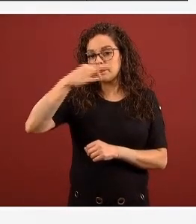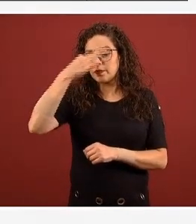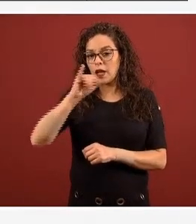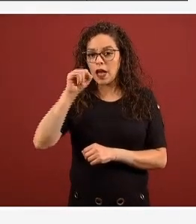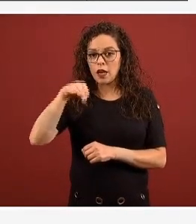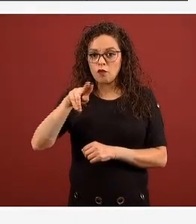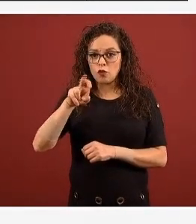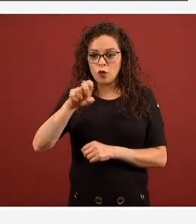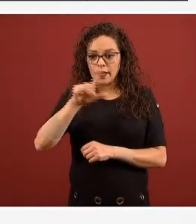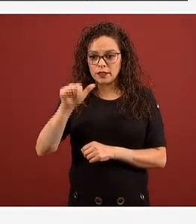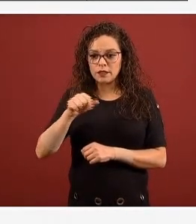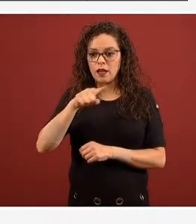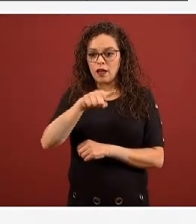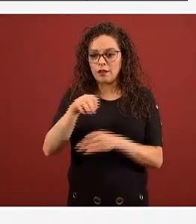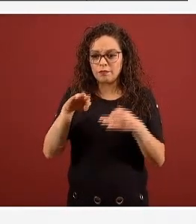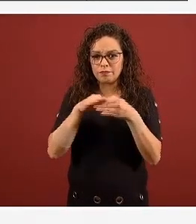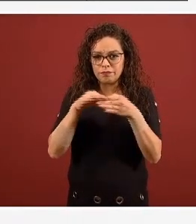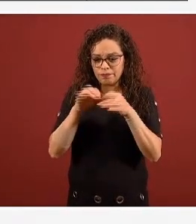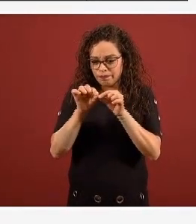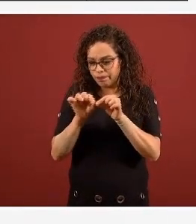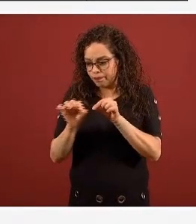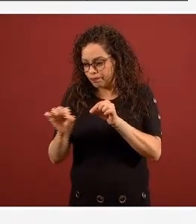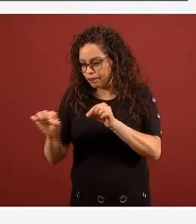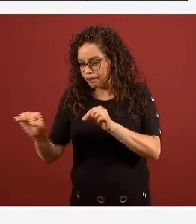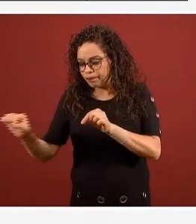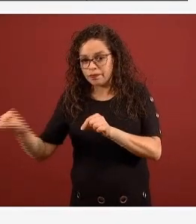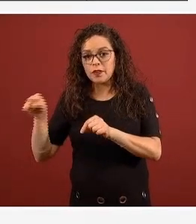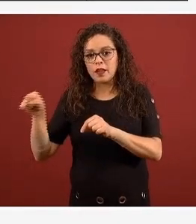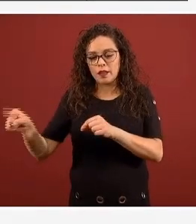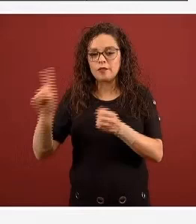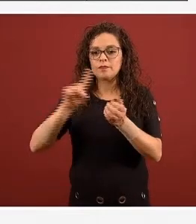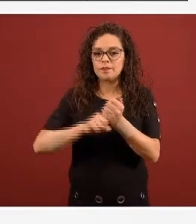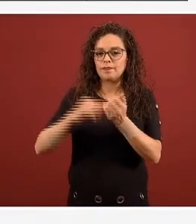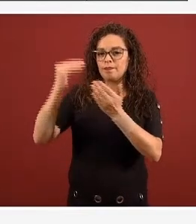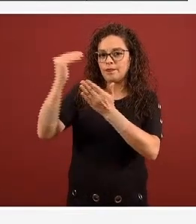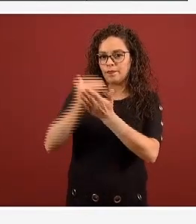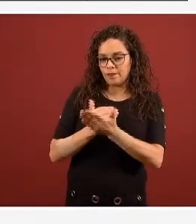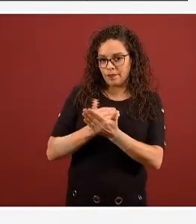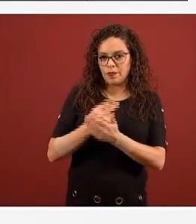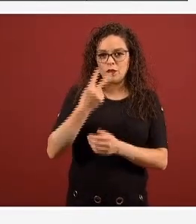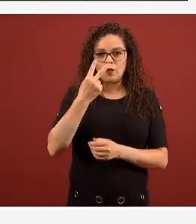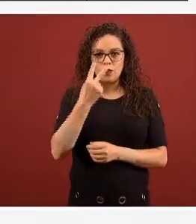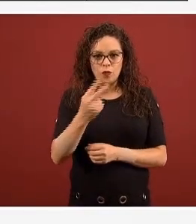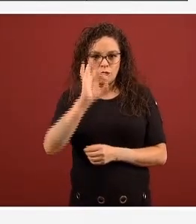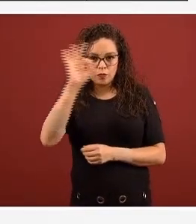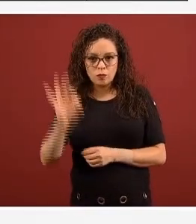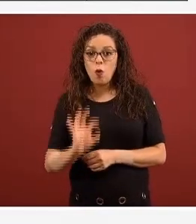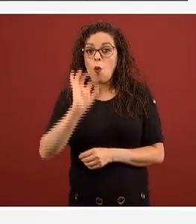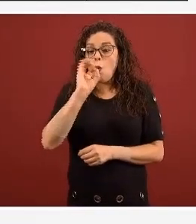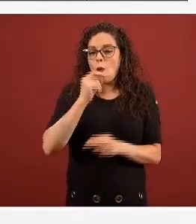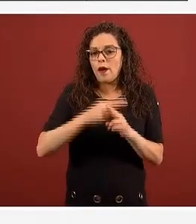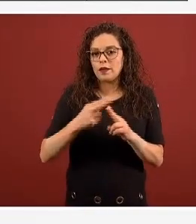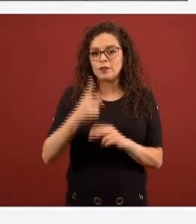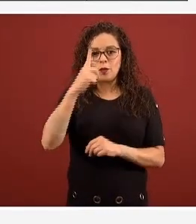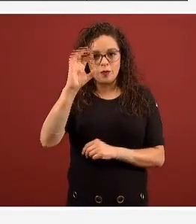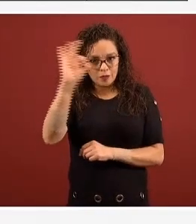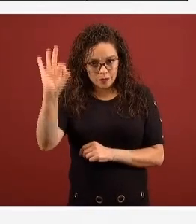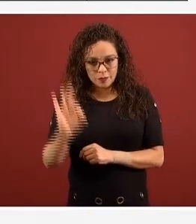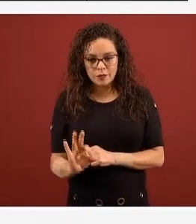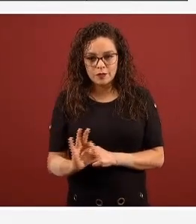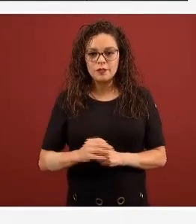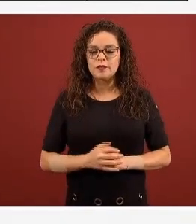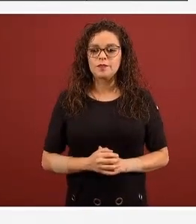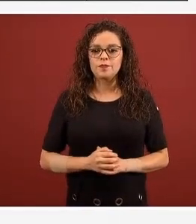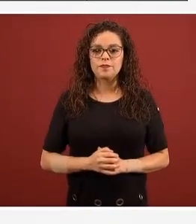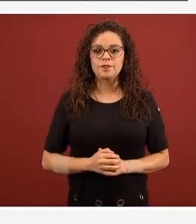línea base, lo cual habla de un porcentaje de positividad menor al 2 o inclusive al 1%. Pero vemos